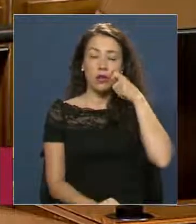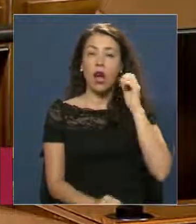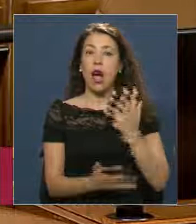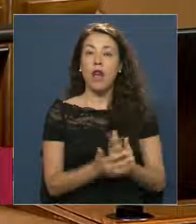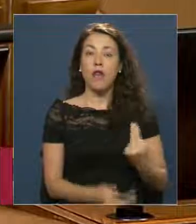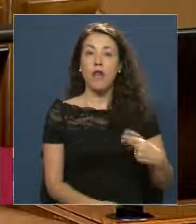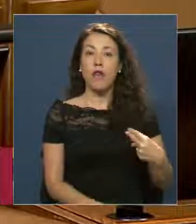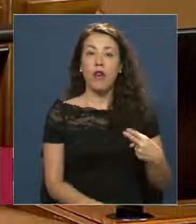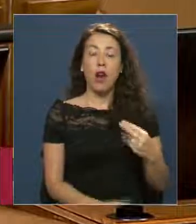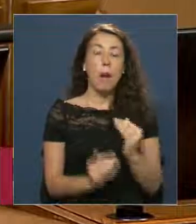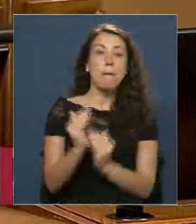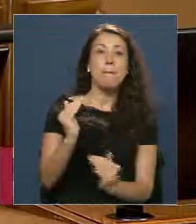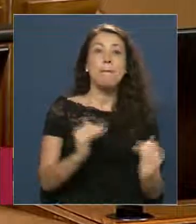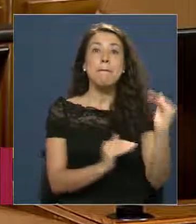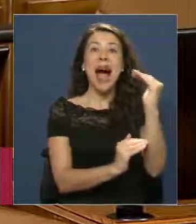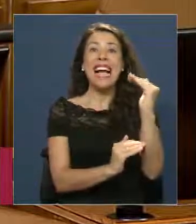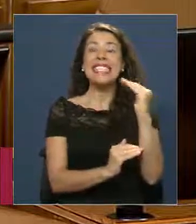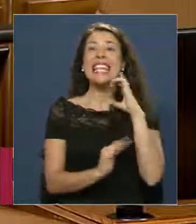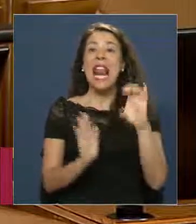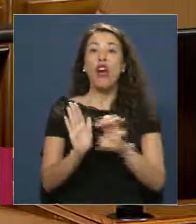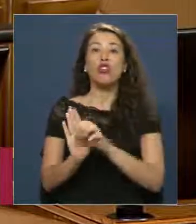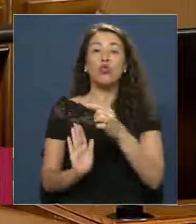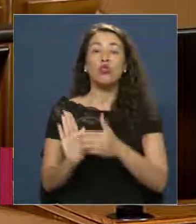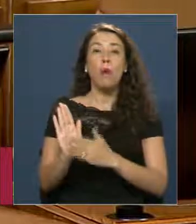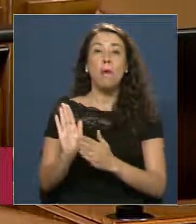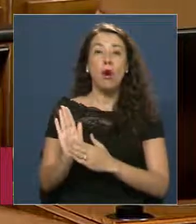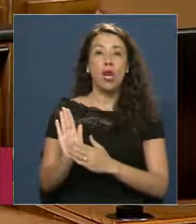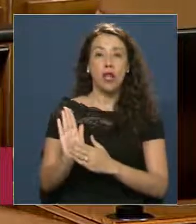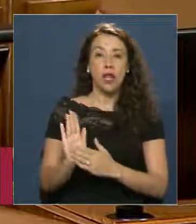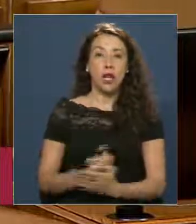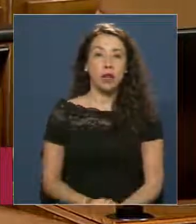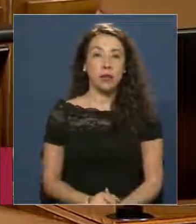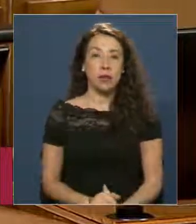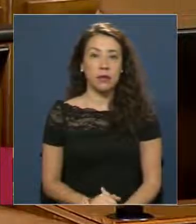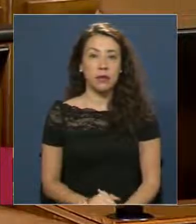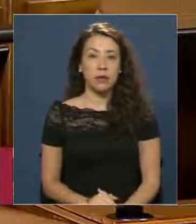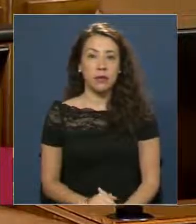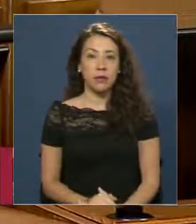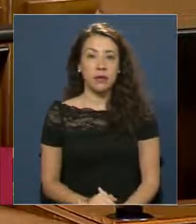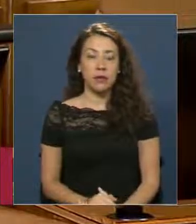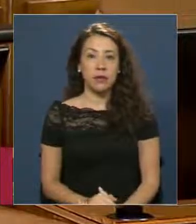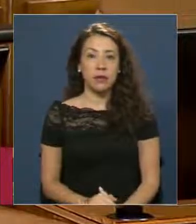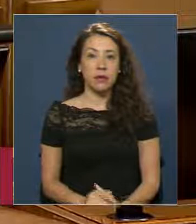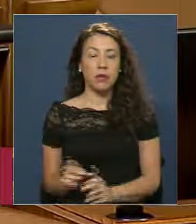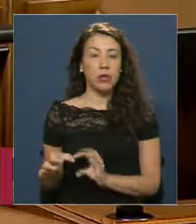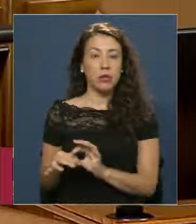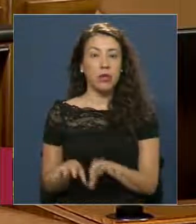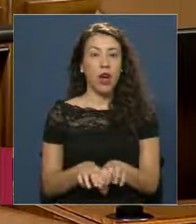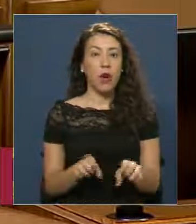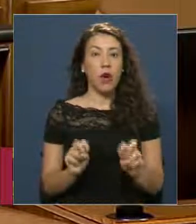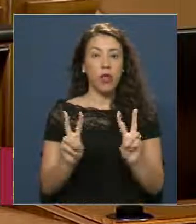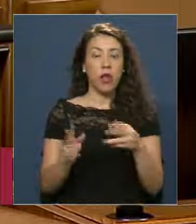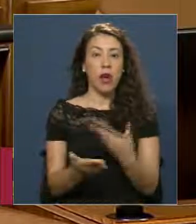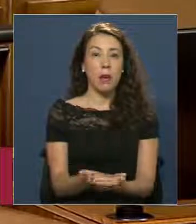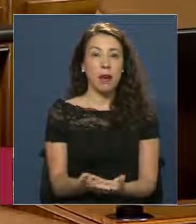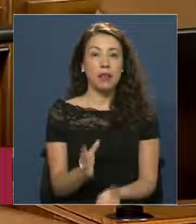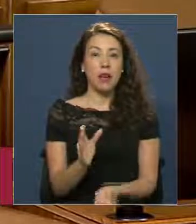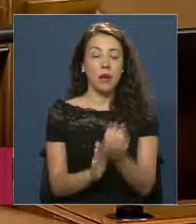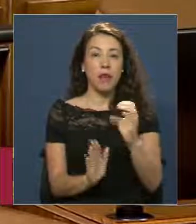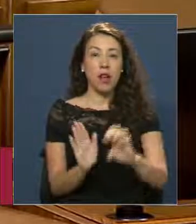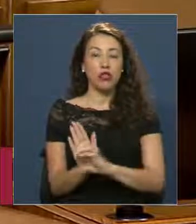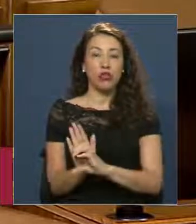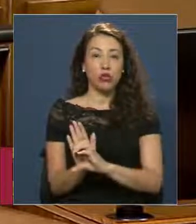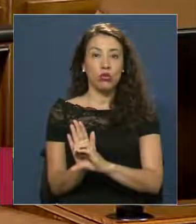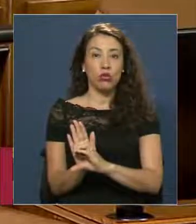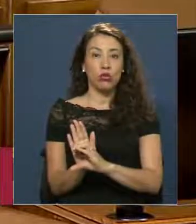valor supraconstitucional. Y por eso es que en el Acuerdo por la Paz y la Nueva